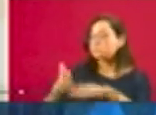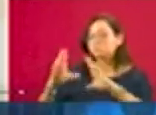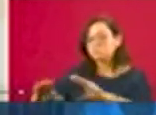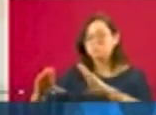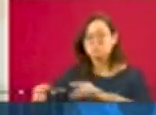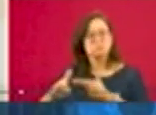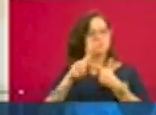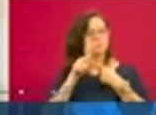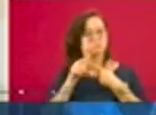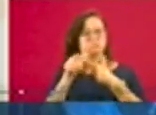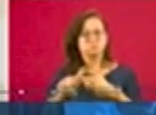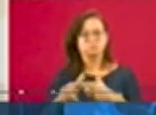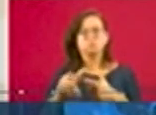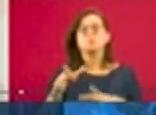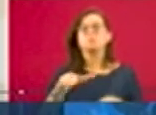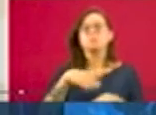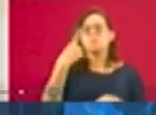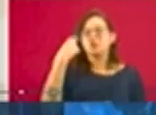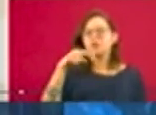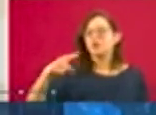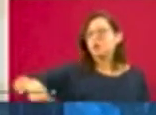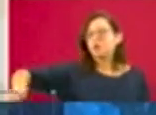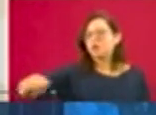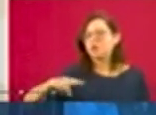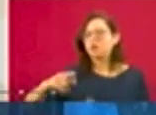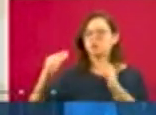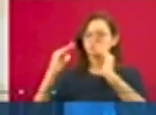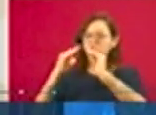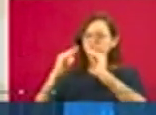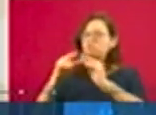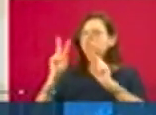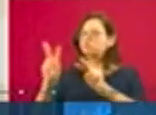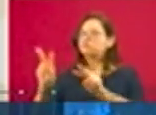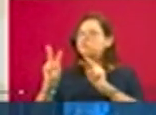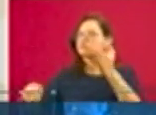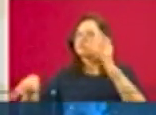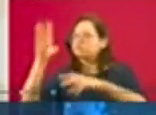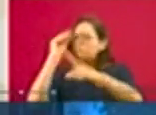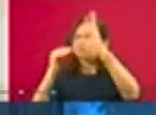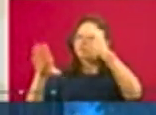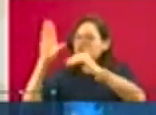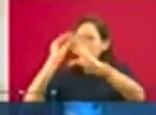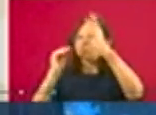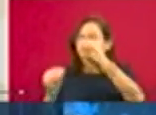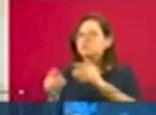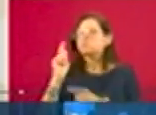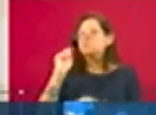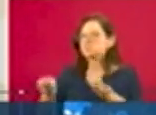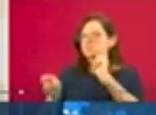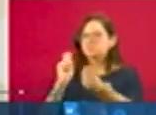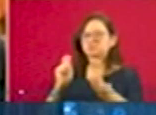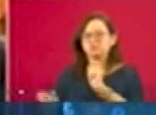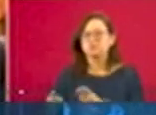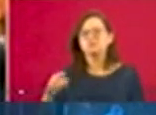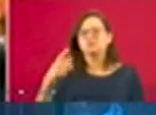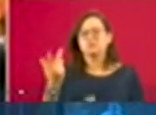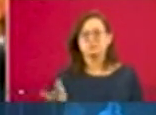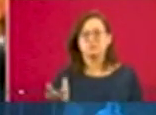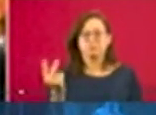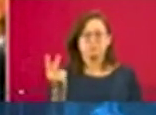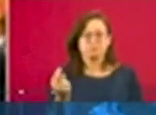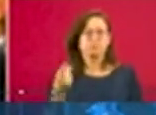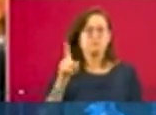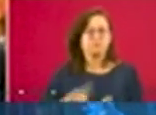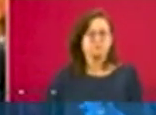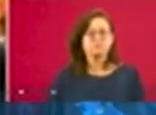Sí, bien, pues vamos a ver cuáles son los resultados, vamos a ver qué en el futuro, qué